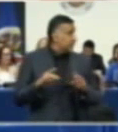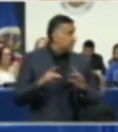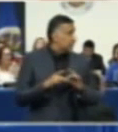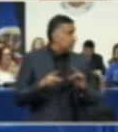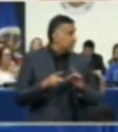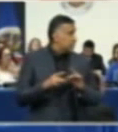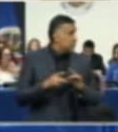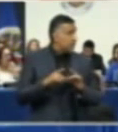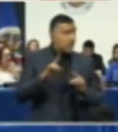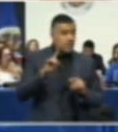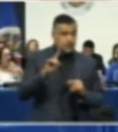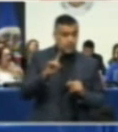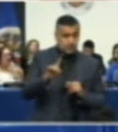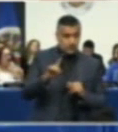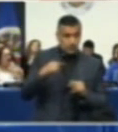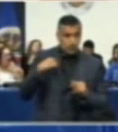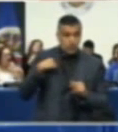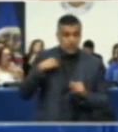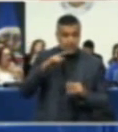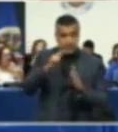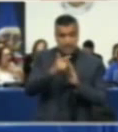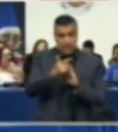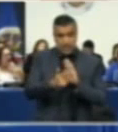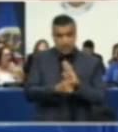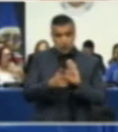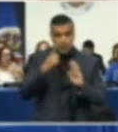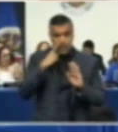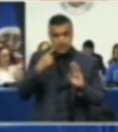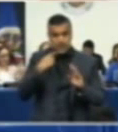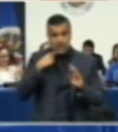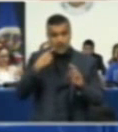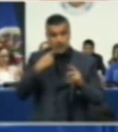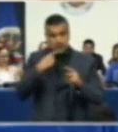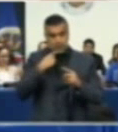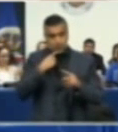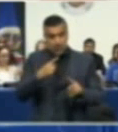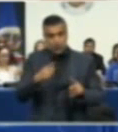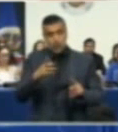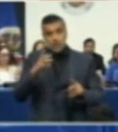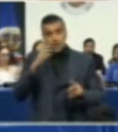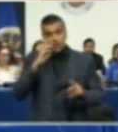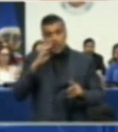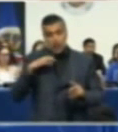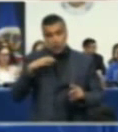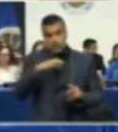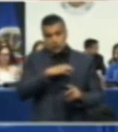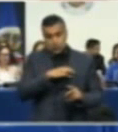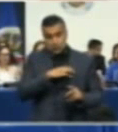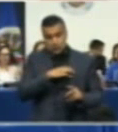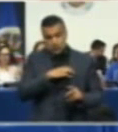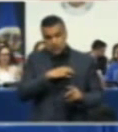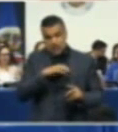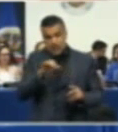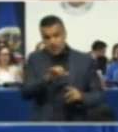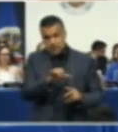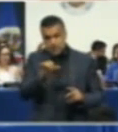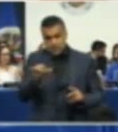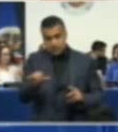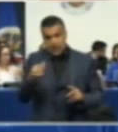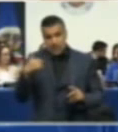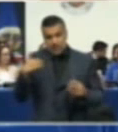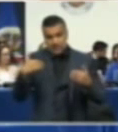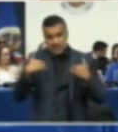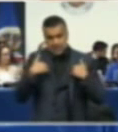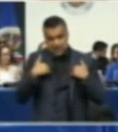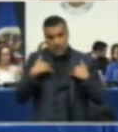testamento. Asimismo, esta ley, como ya se ha denunciado, crea la comisión revisora, la misma que